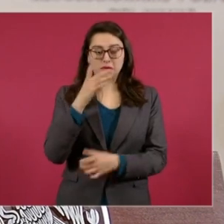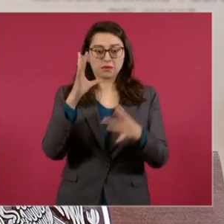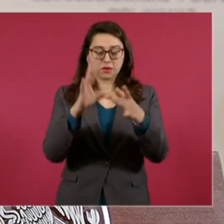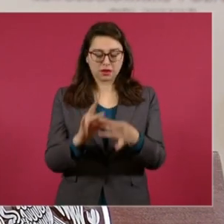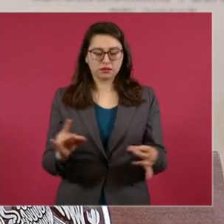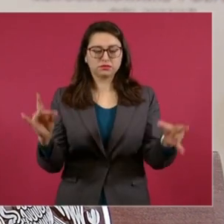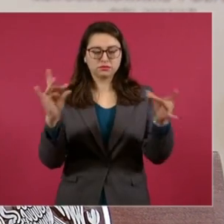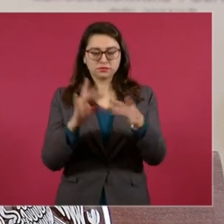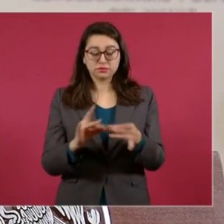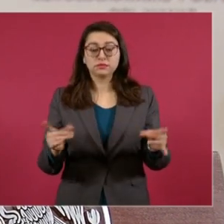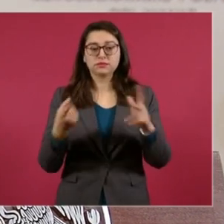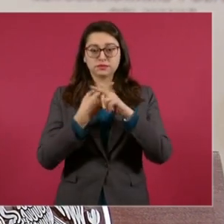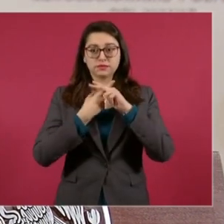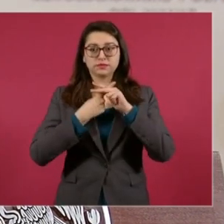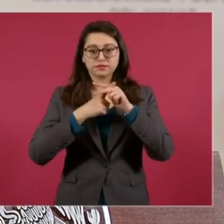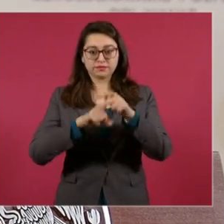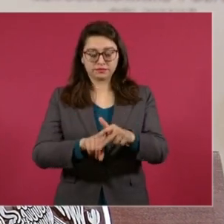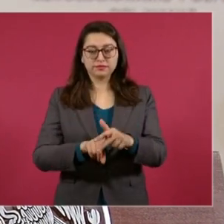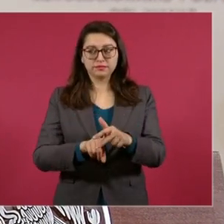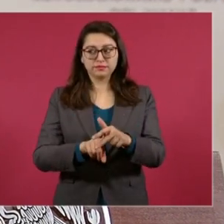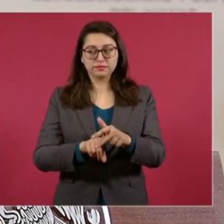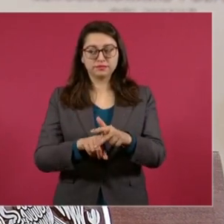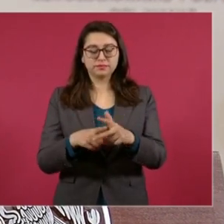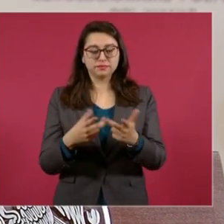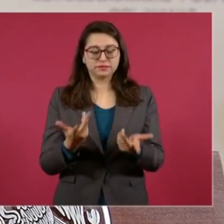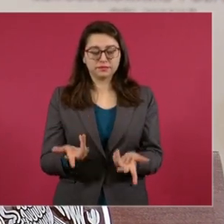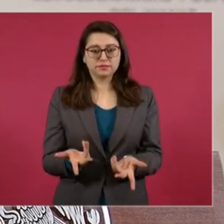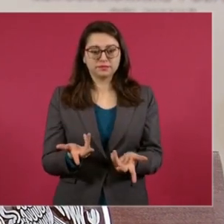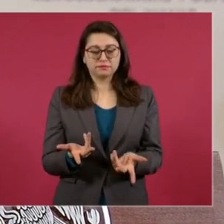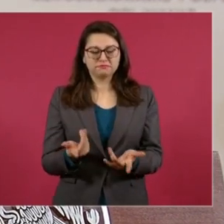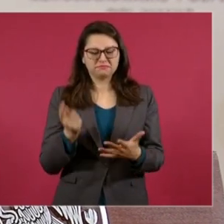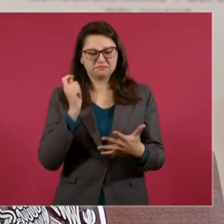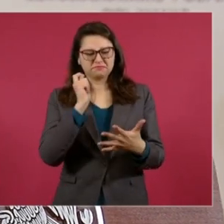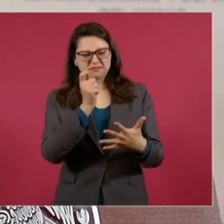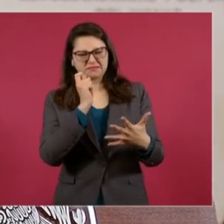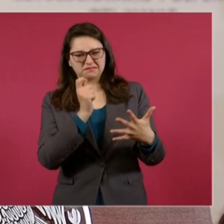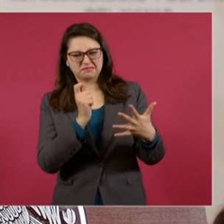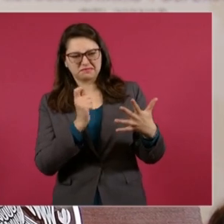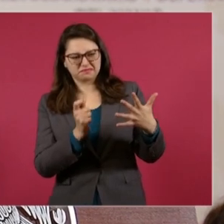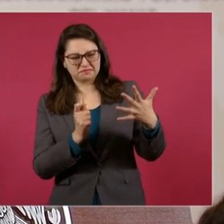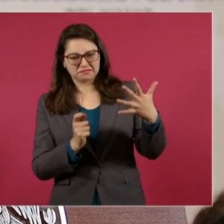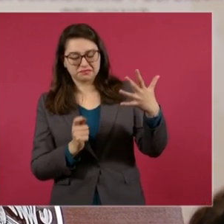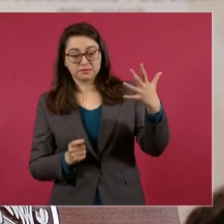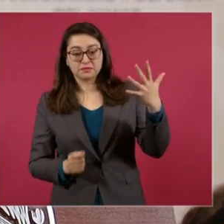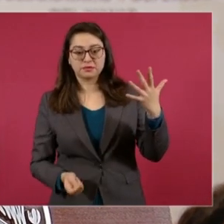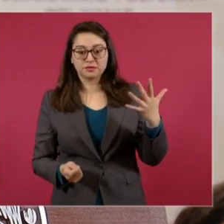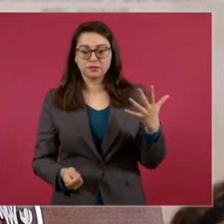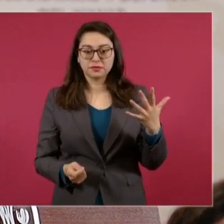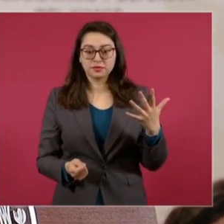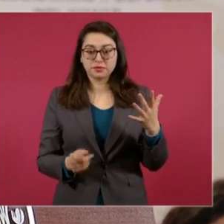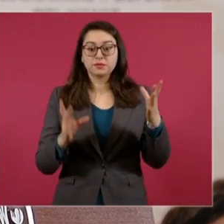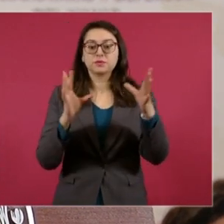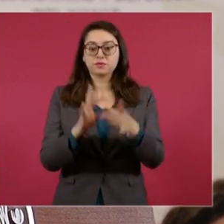introducir en qué consisten estas reformas y